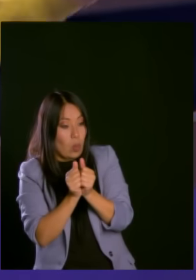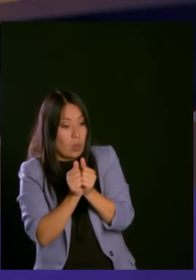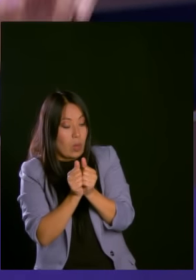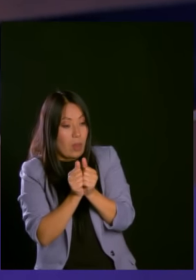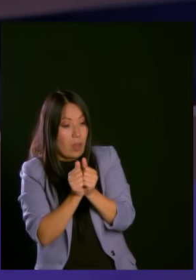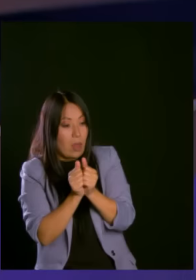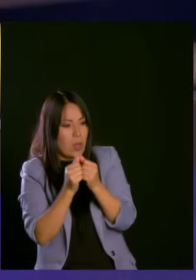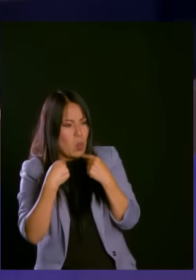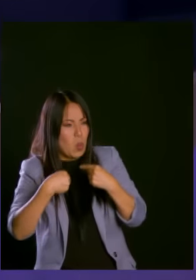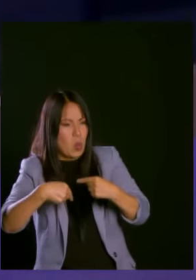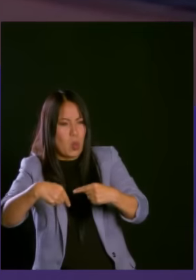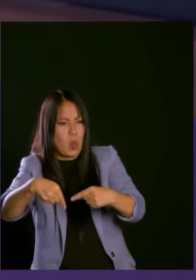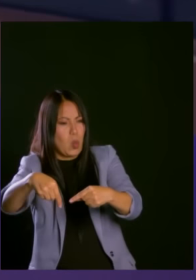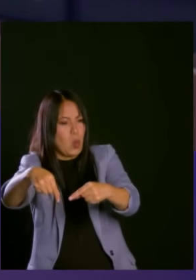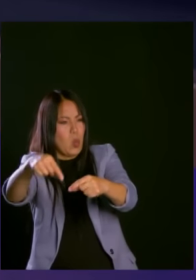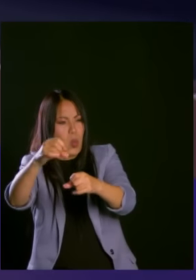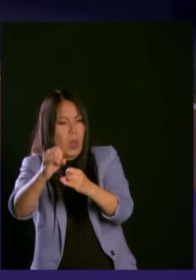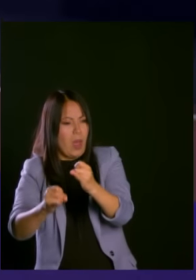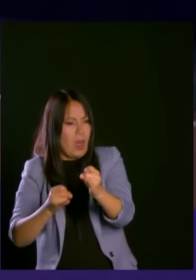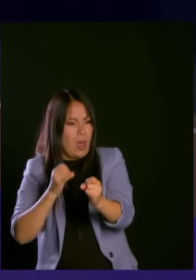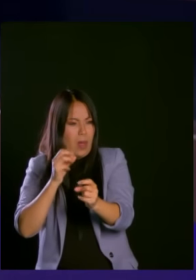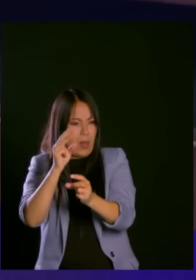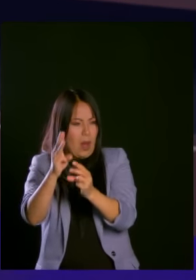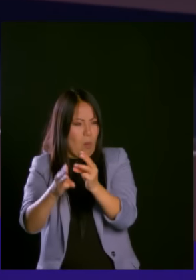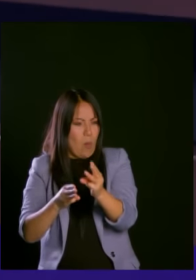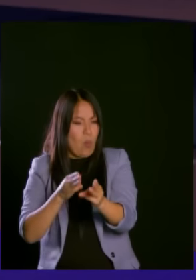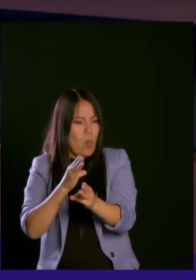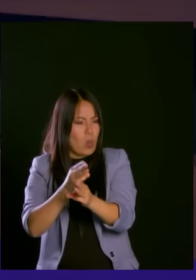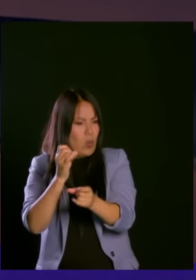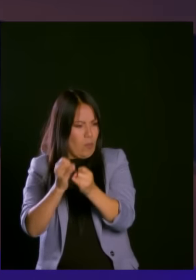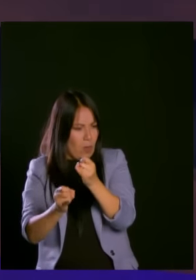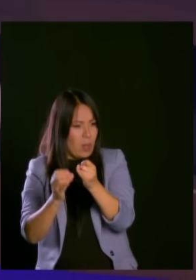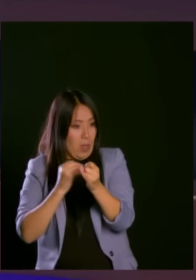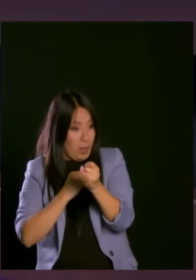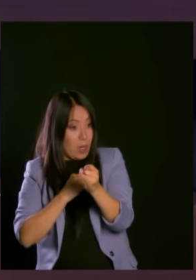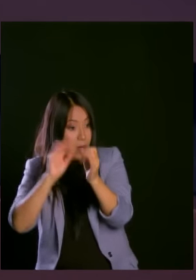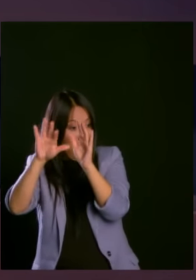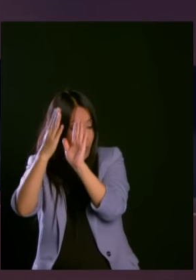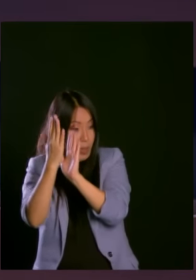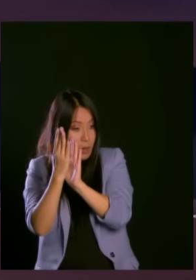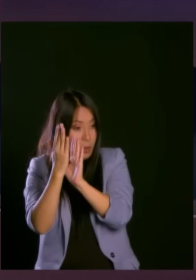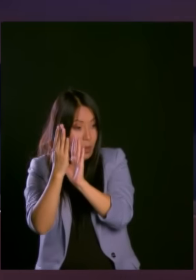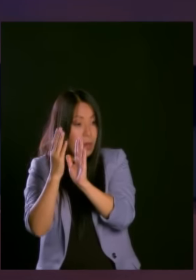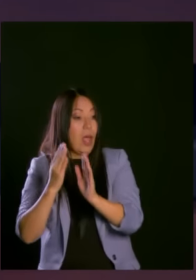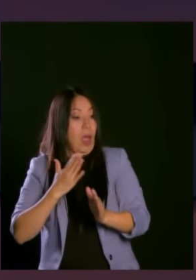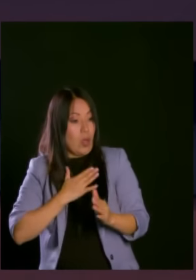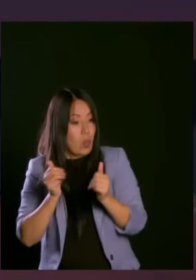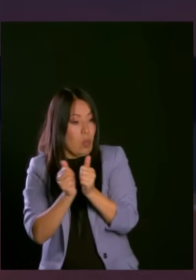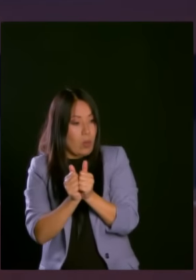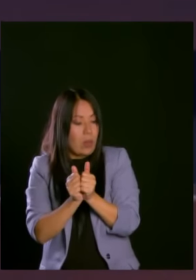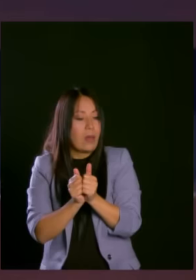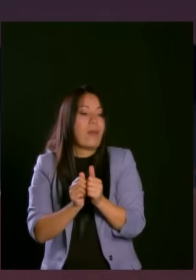Y yo estaré con ustedes hasta el fin del mundo. La presencia de Dios sigue a una instrucción cumplida.